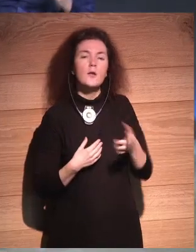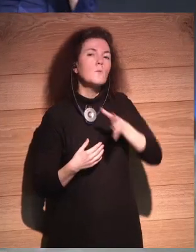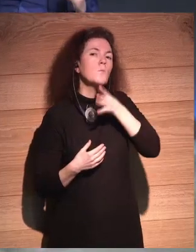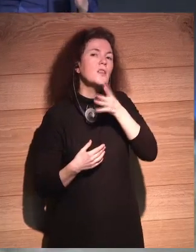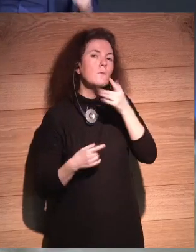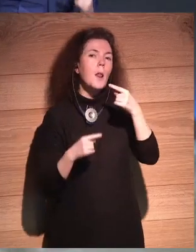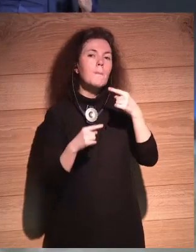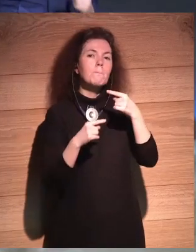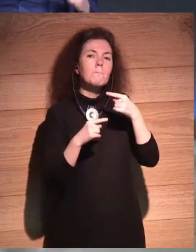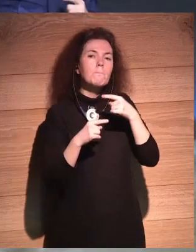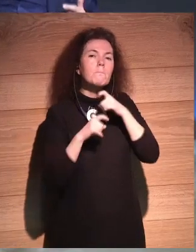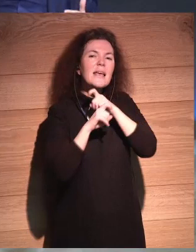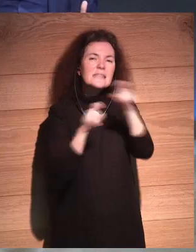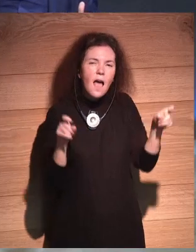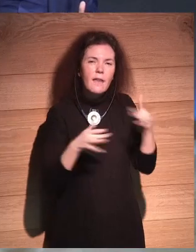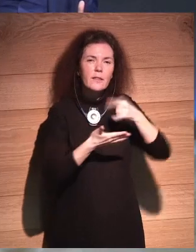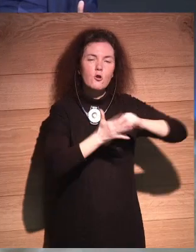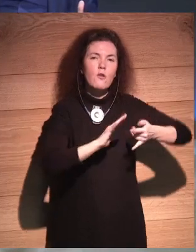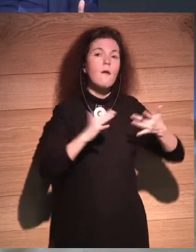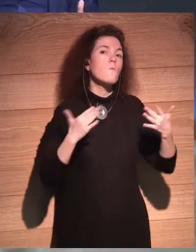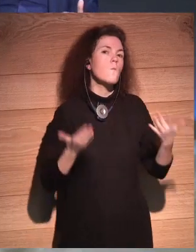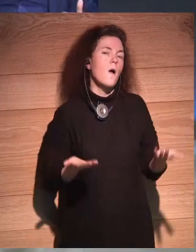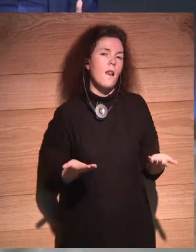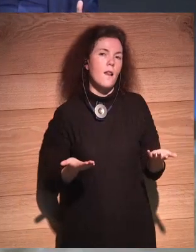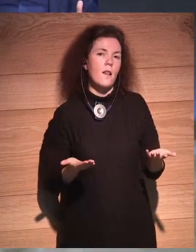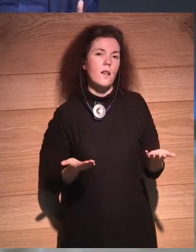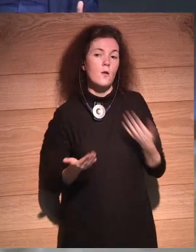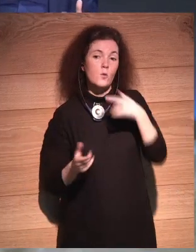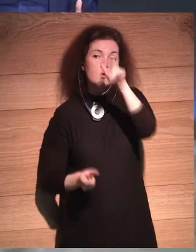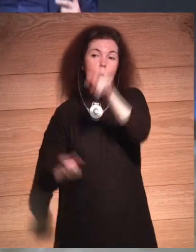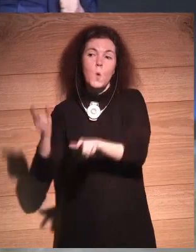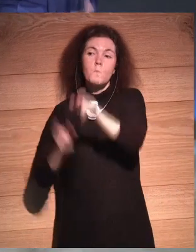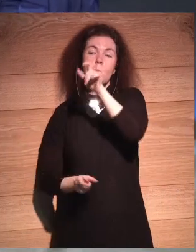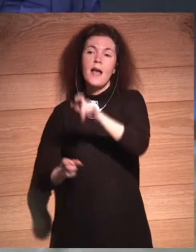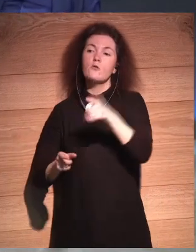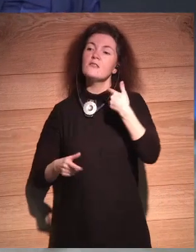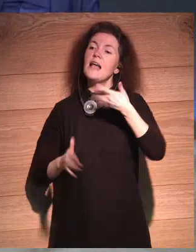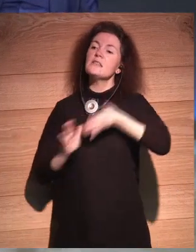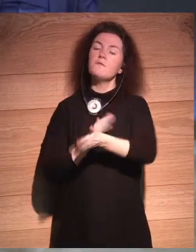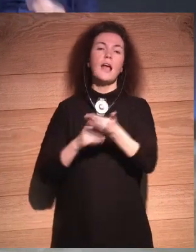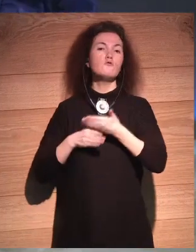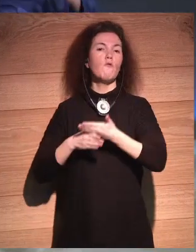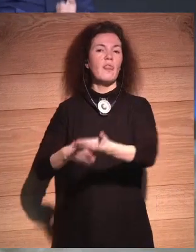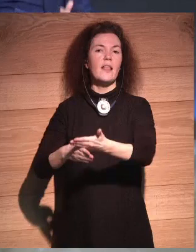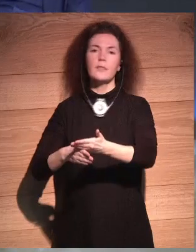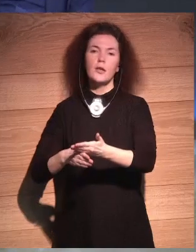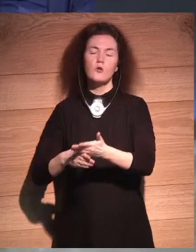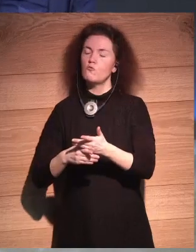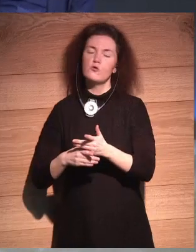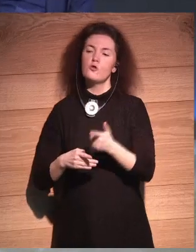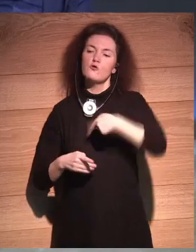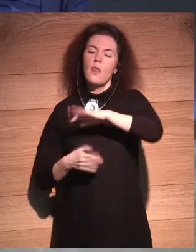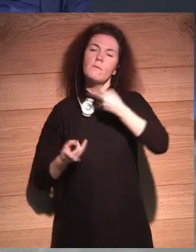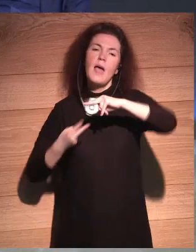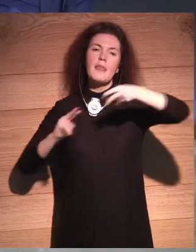porque el mensaje de la tecnología es que como humanos no somos suficientes, no somos autosuficientes, tenemos que modificar